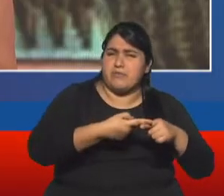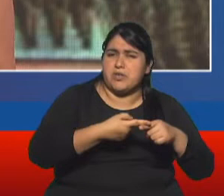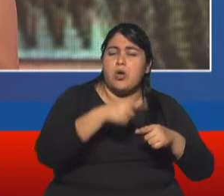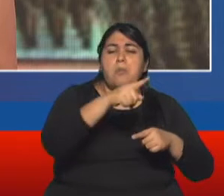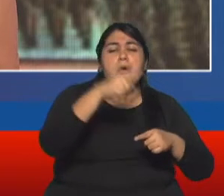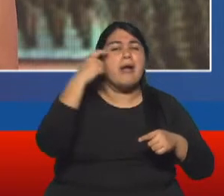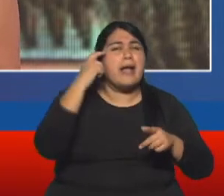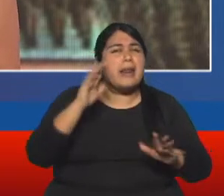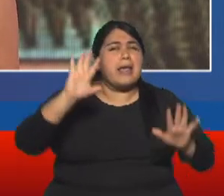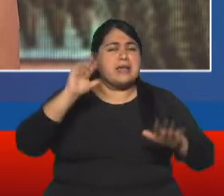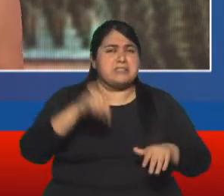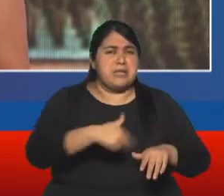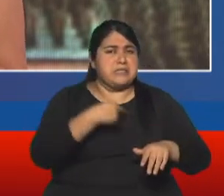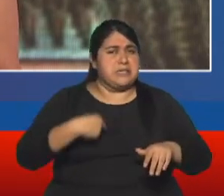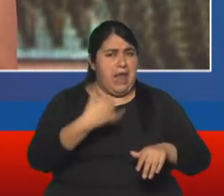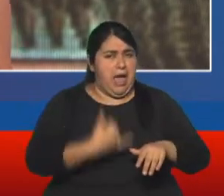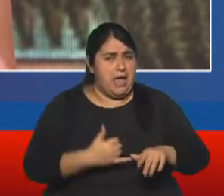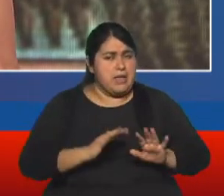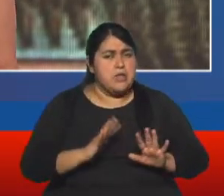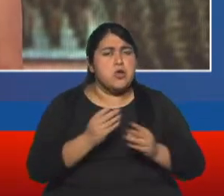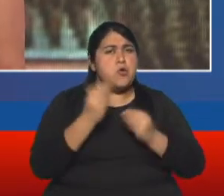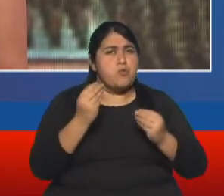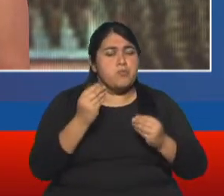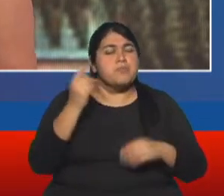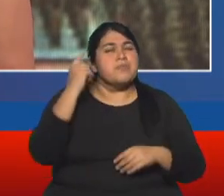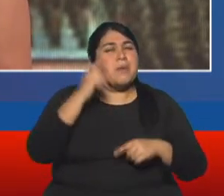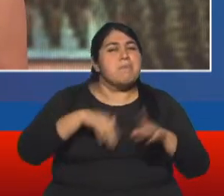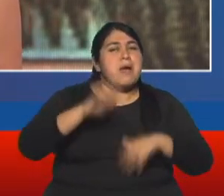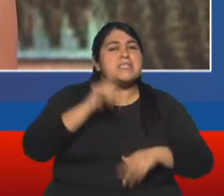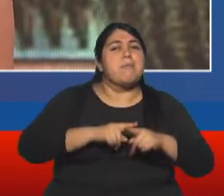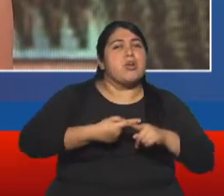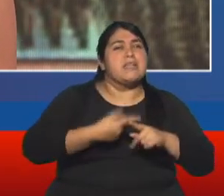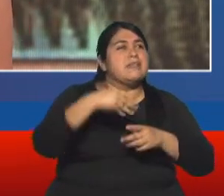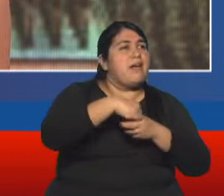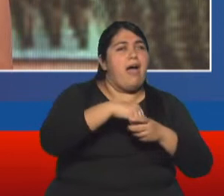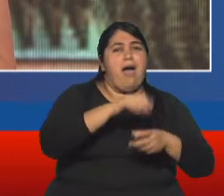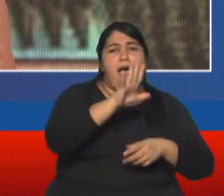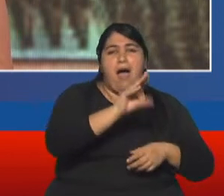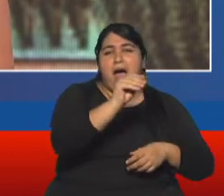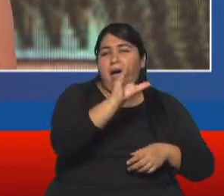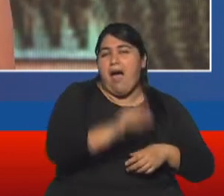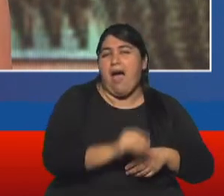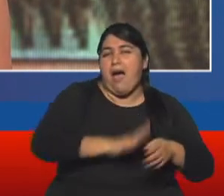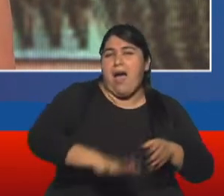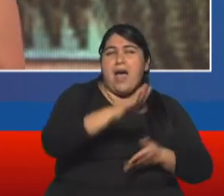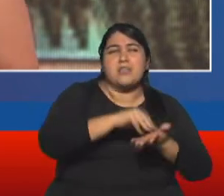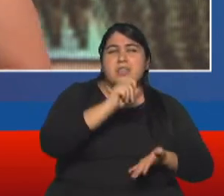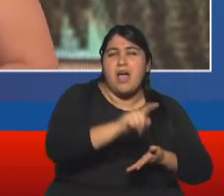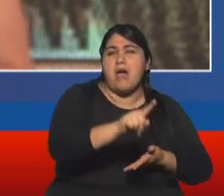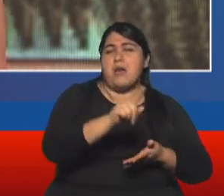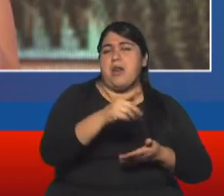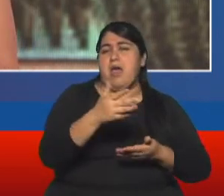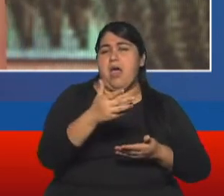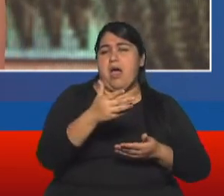crees que tiene China en este momento? Sobre todo en materia de política interna, es el tema de la cuestión territorial sea